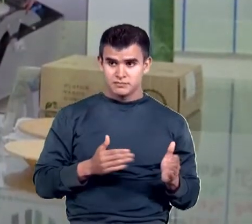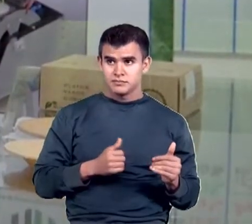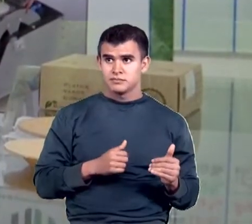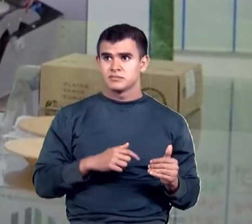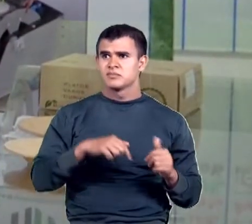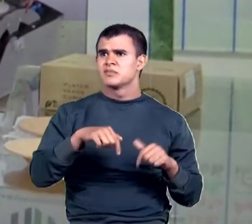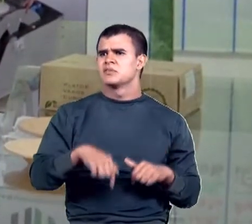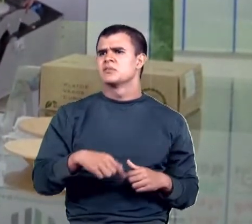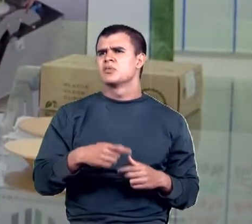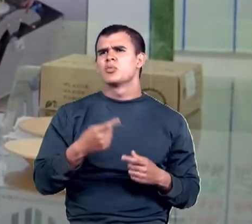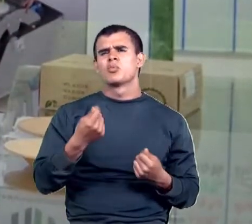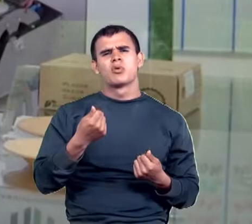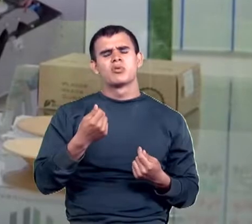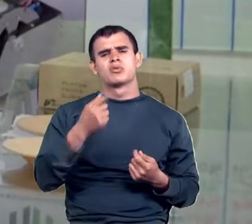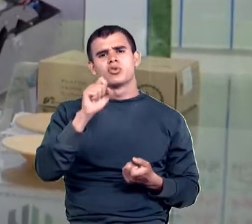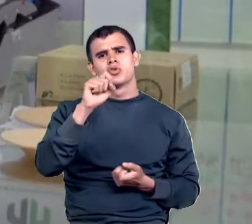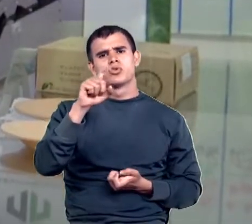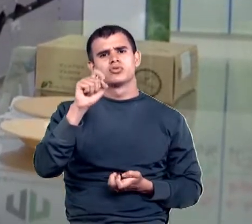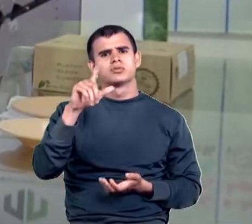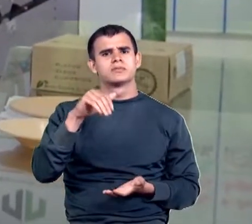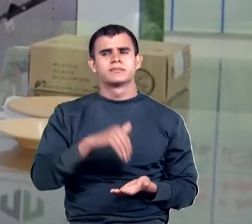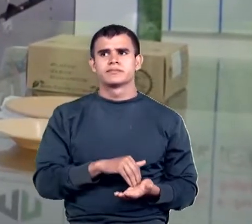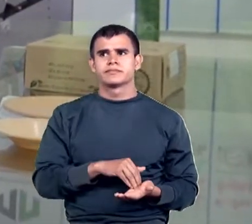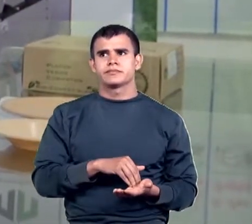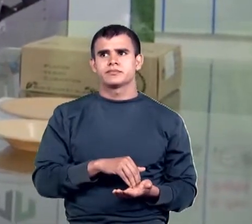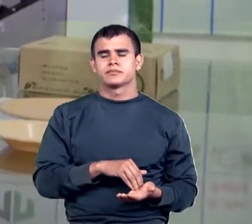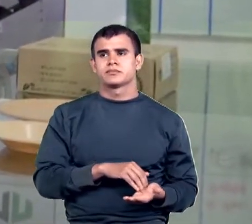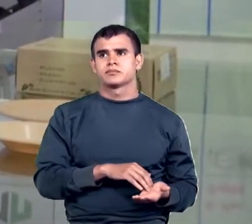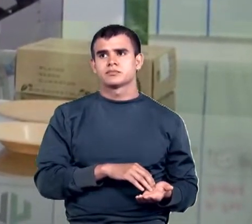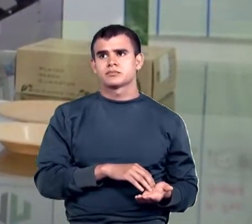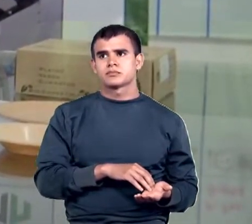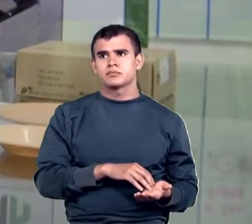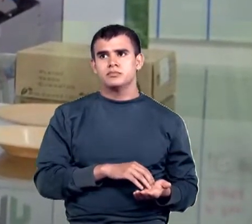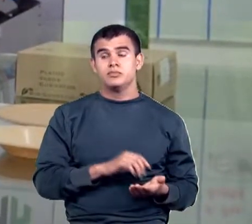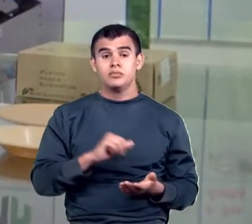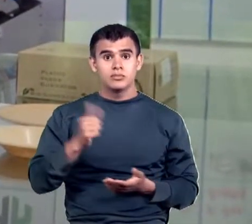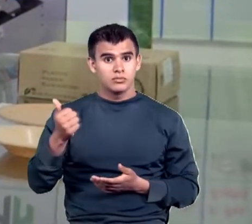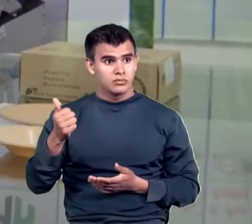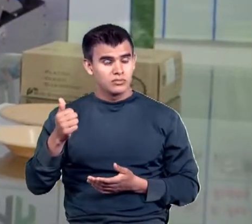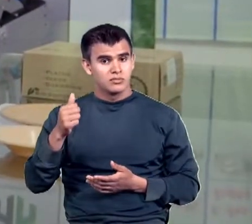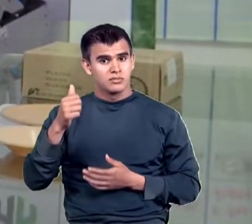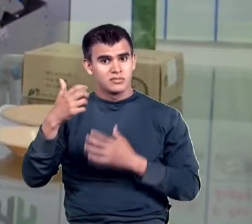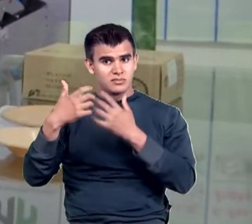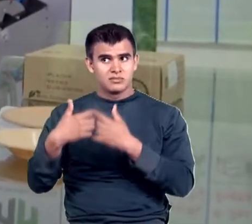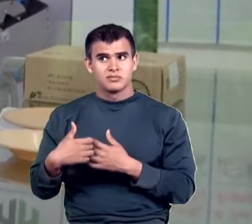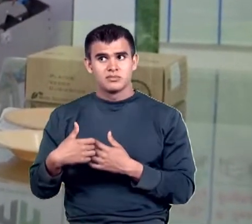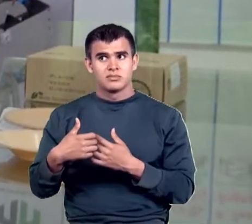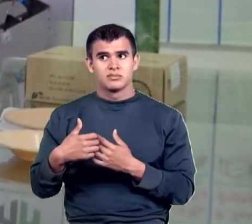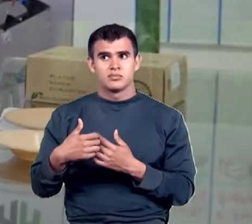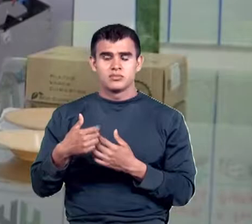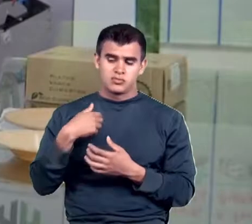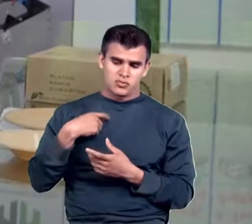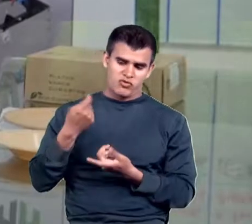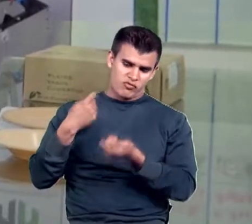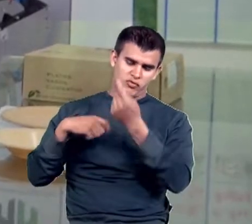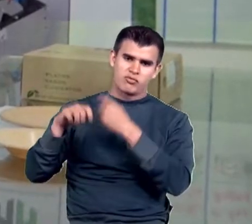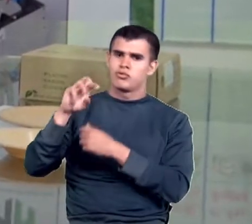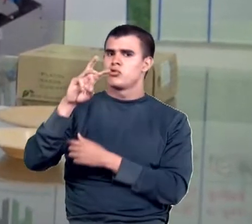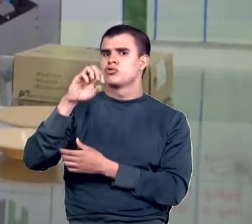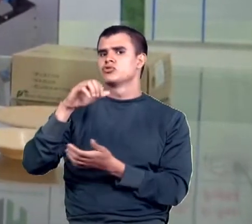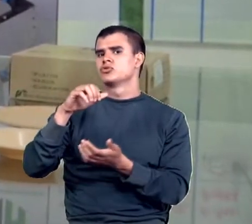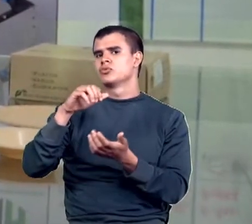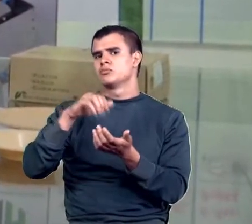cuesta aquí en la planta 11.000 pesos. Un distribuidor que ya nos compra en cantidad le